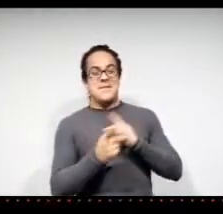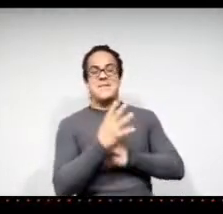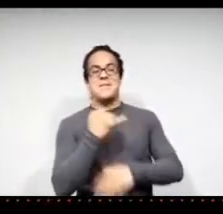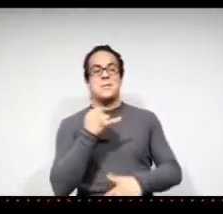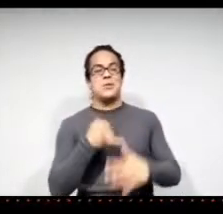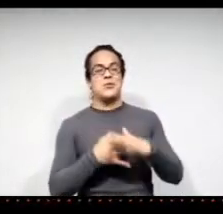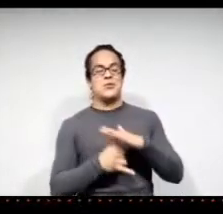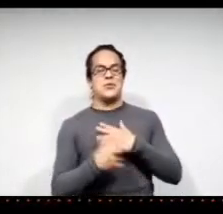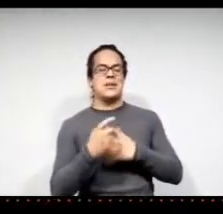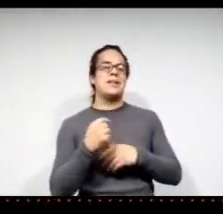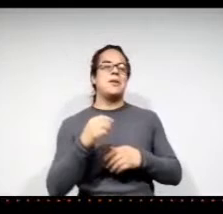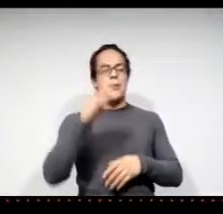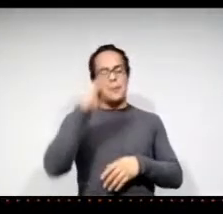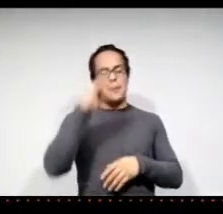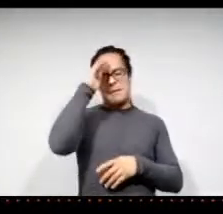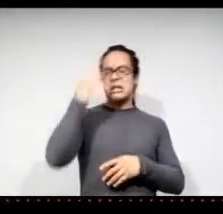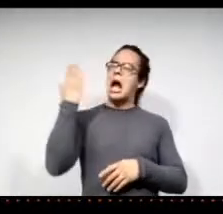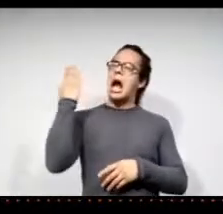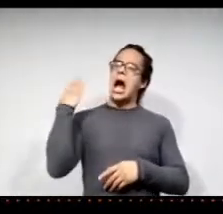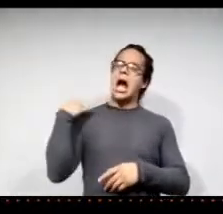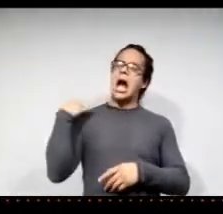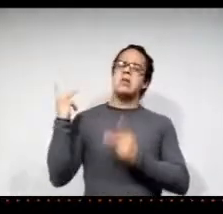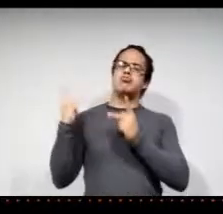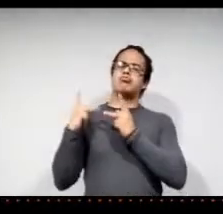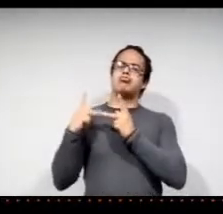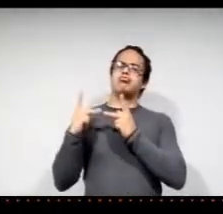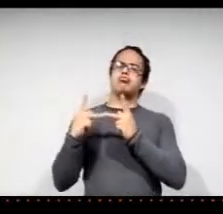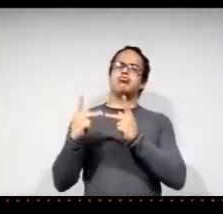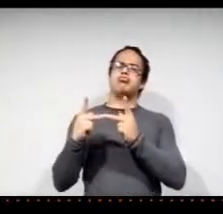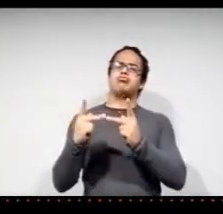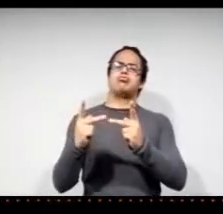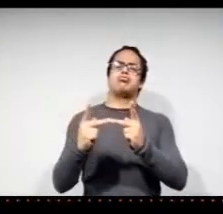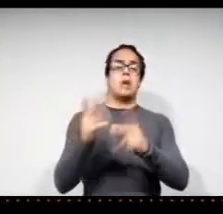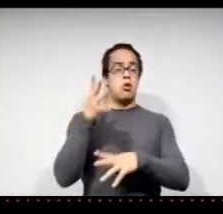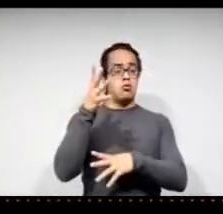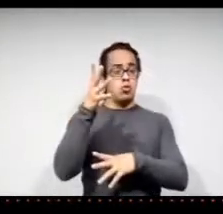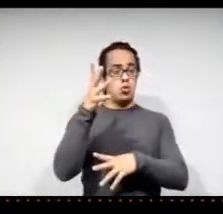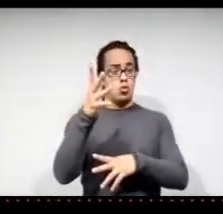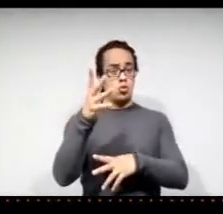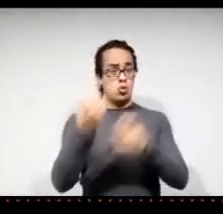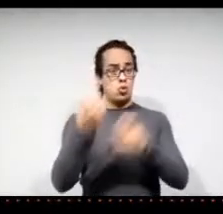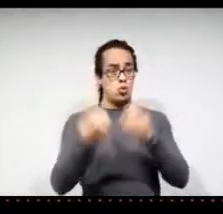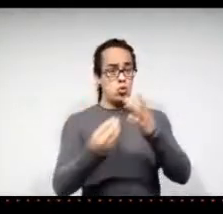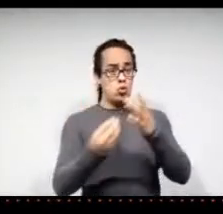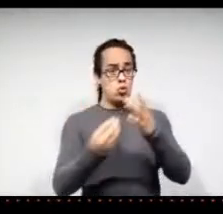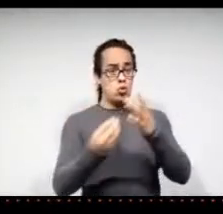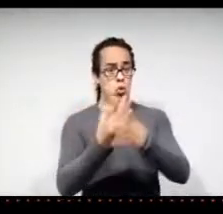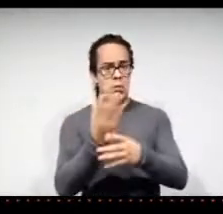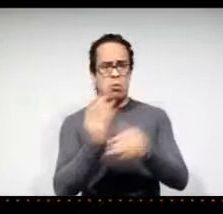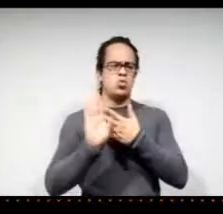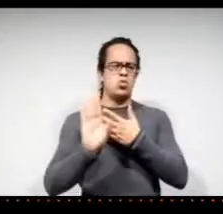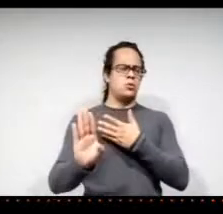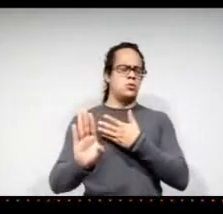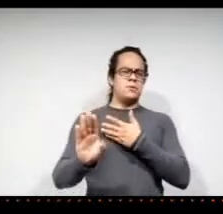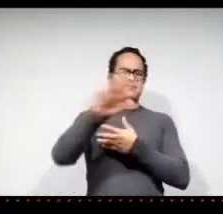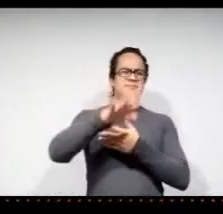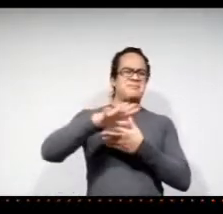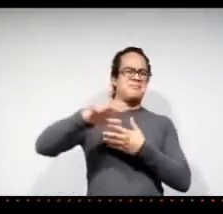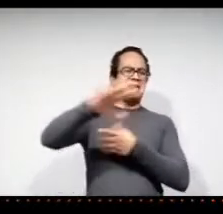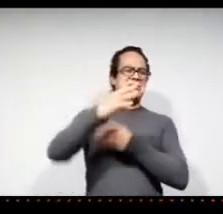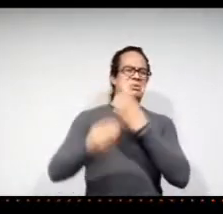fue bueno y que no hay nada, que los que están llegando ahorita son unos millennials